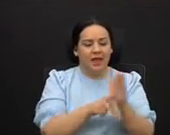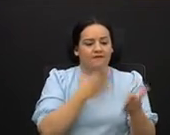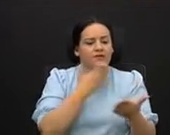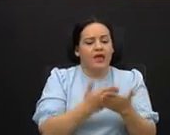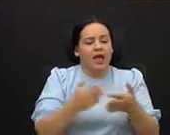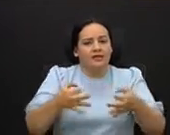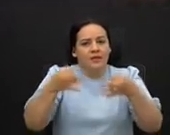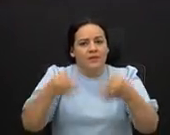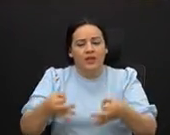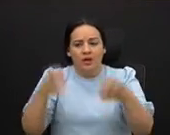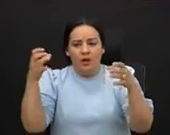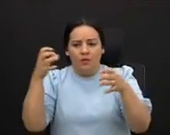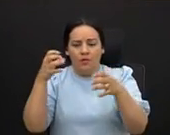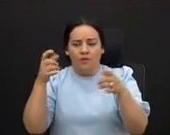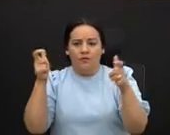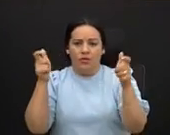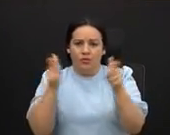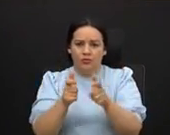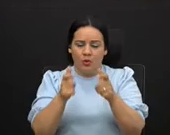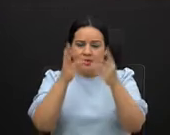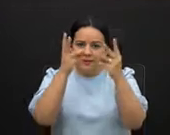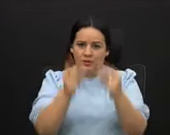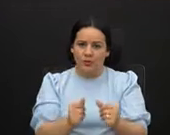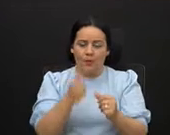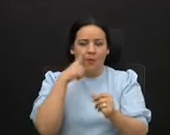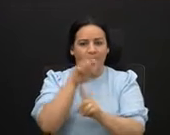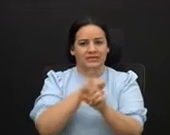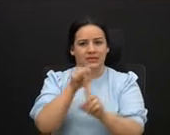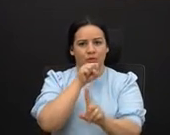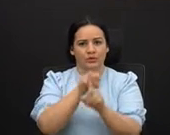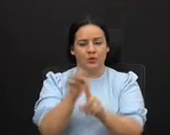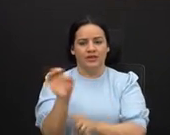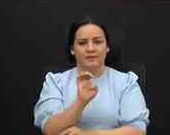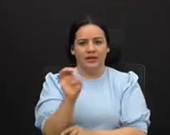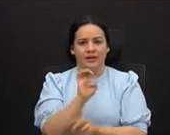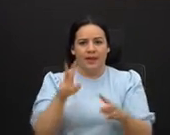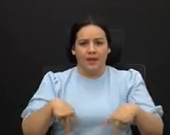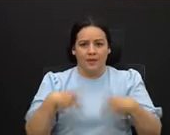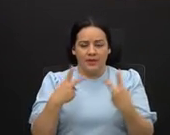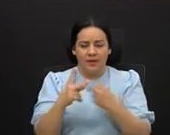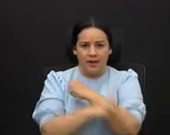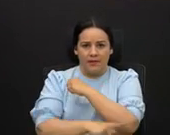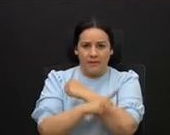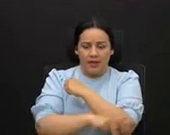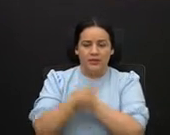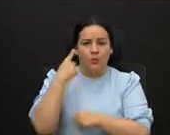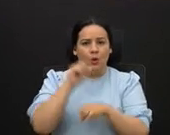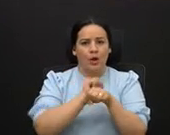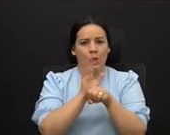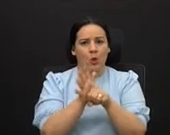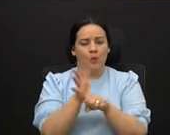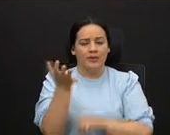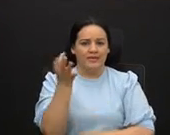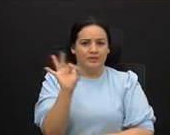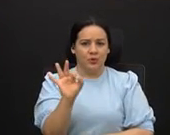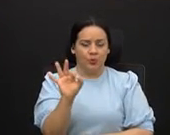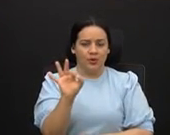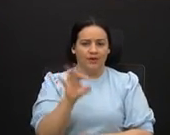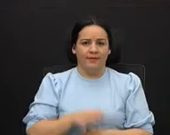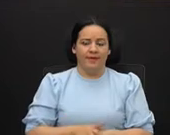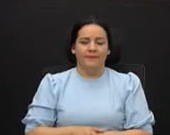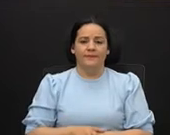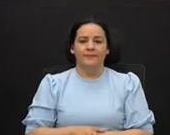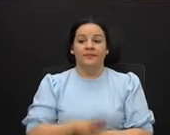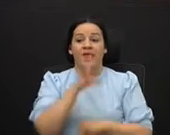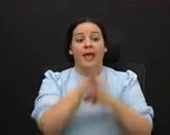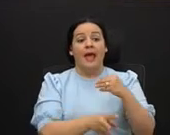la reducción del presupuesto ante la situación de emergencia que vive el país por el COVID-19. Además,